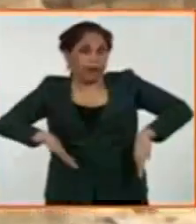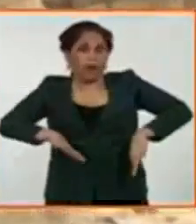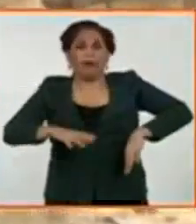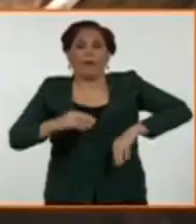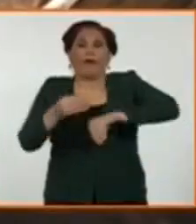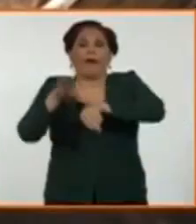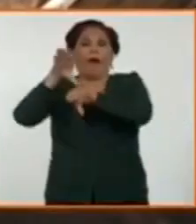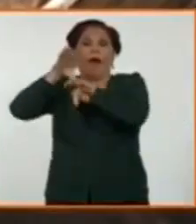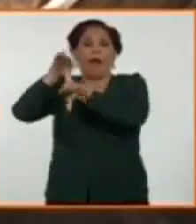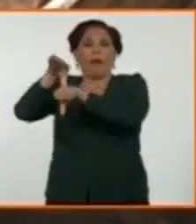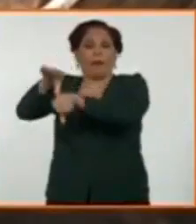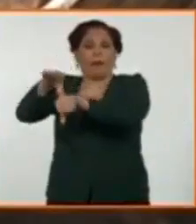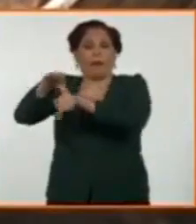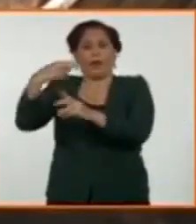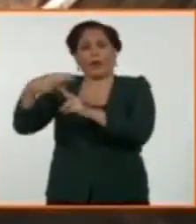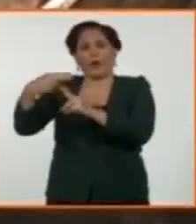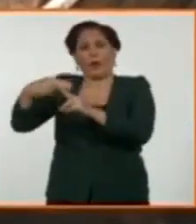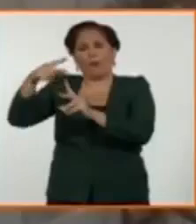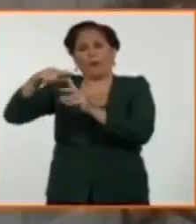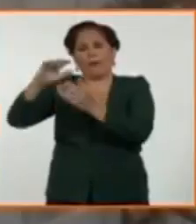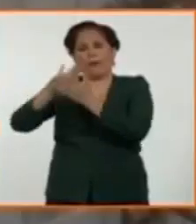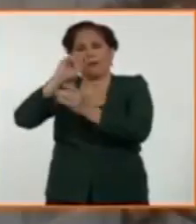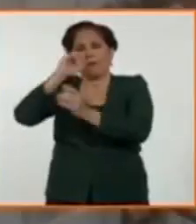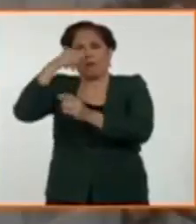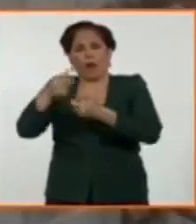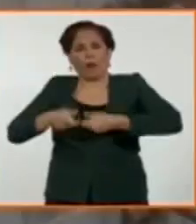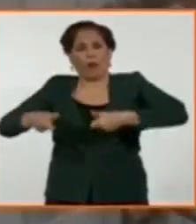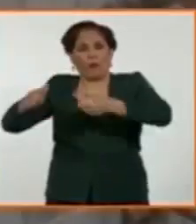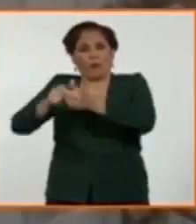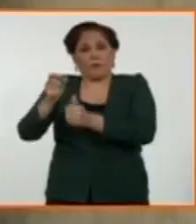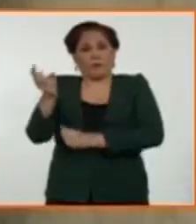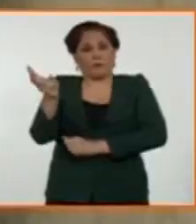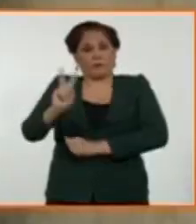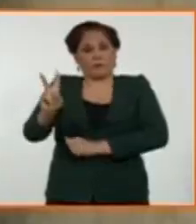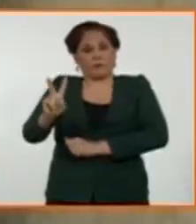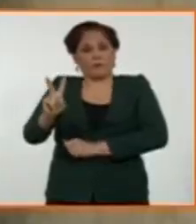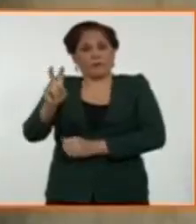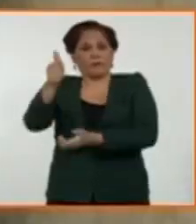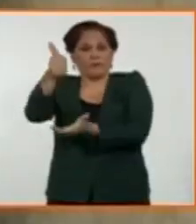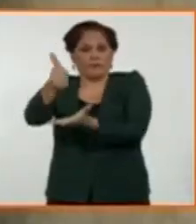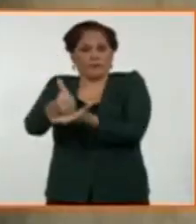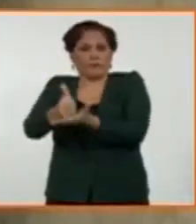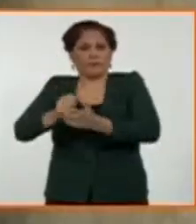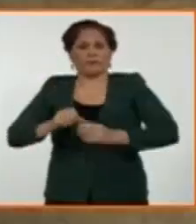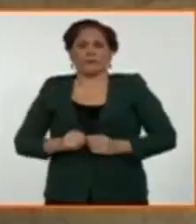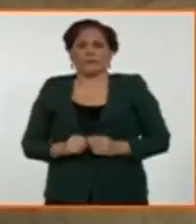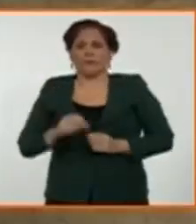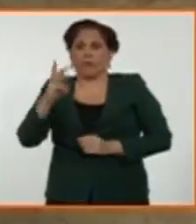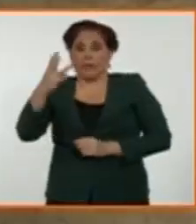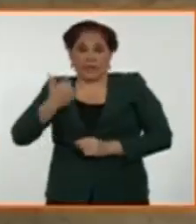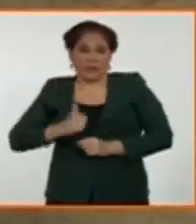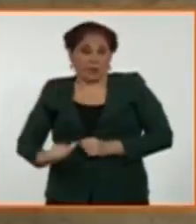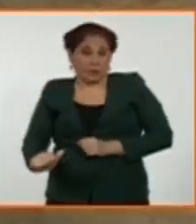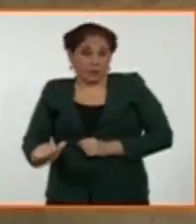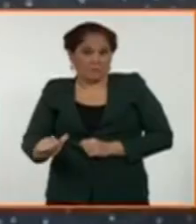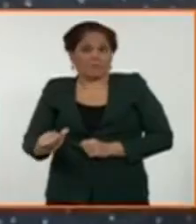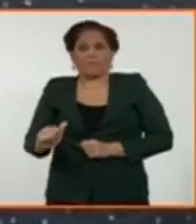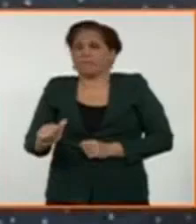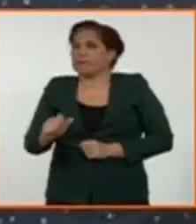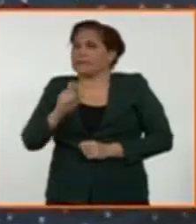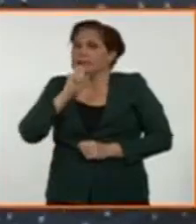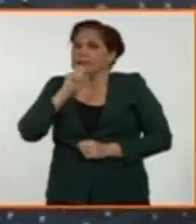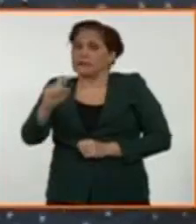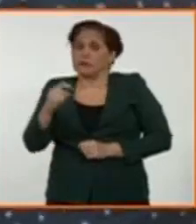ubicada en la timba un barrio del consejo popular velado en el centro de la capital de cuba tiene tres hijos y mucho paso como madre